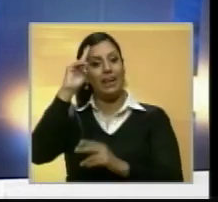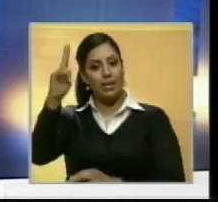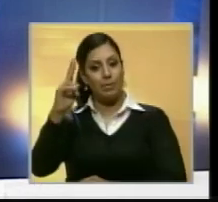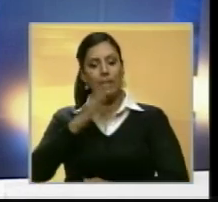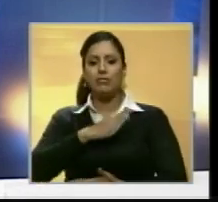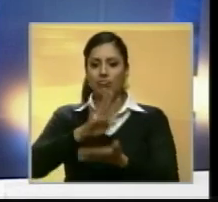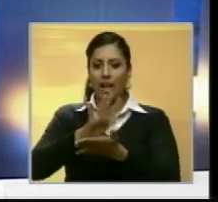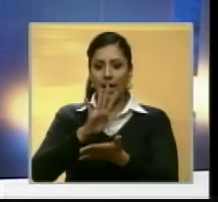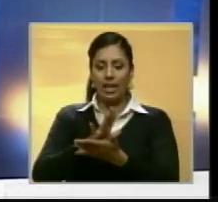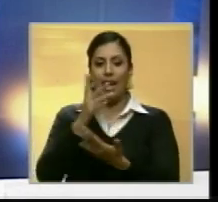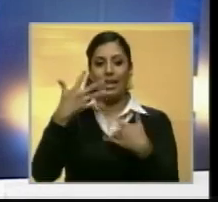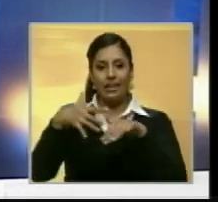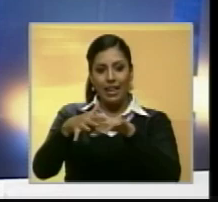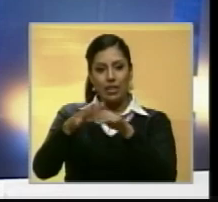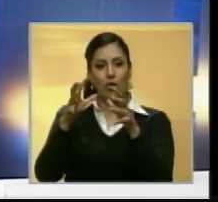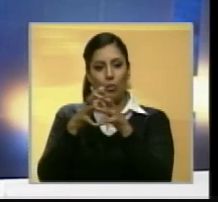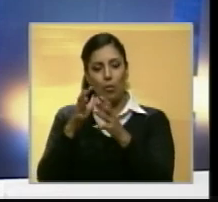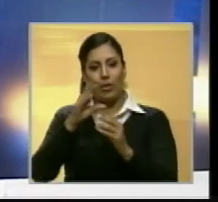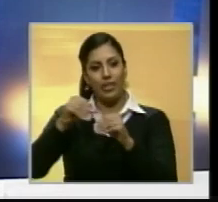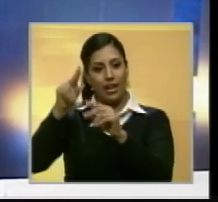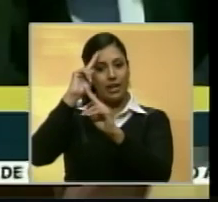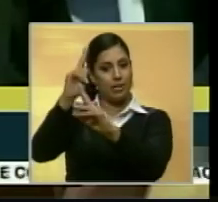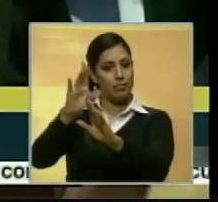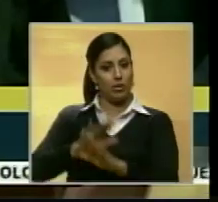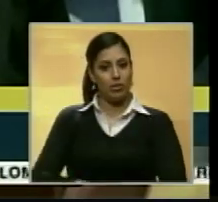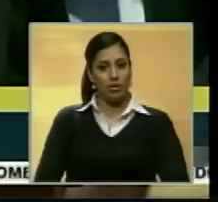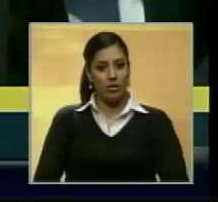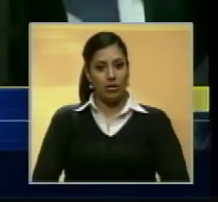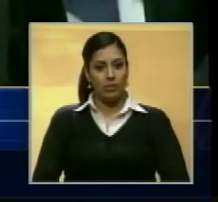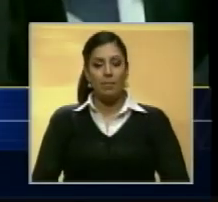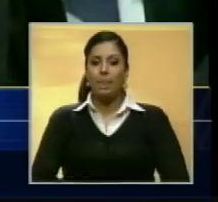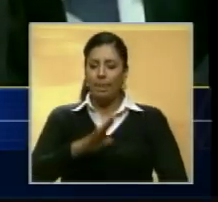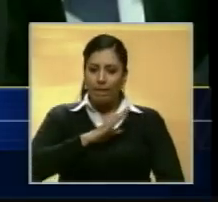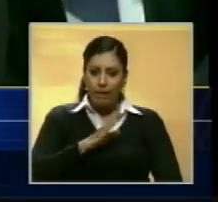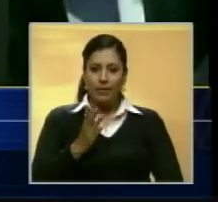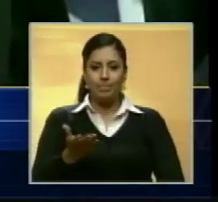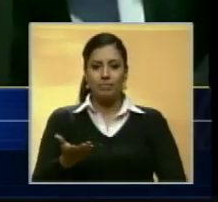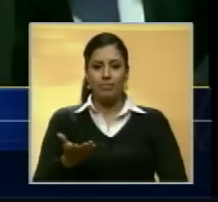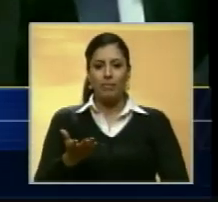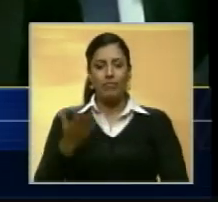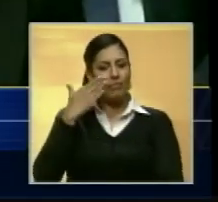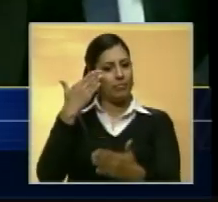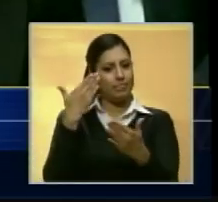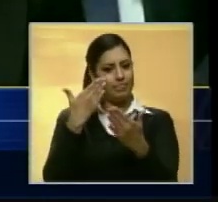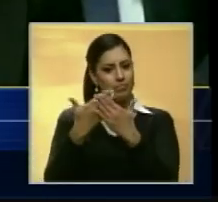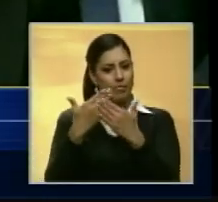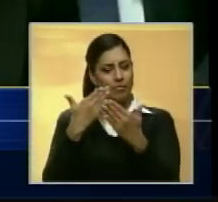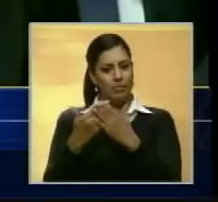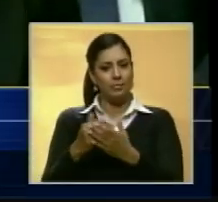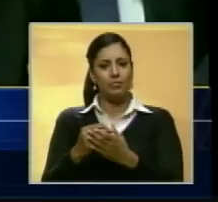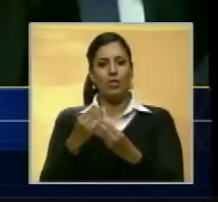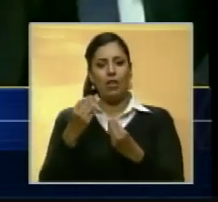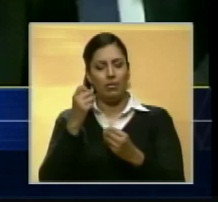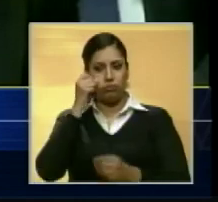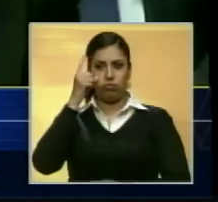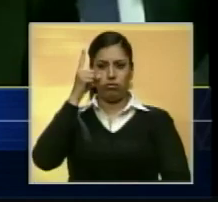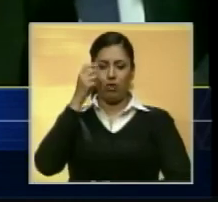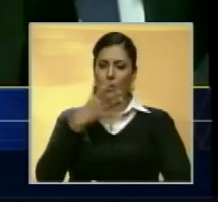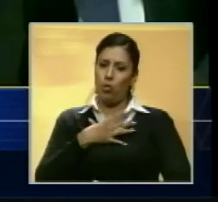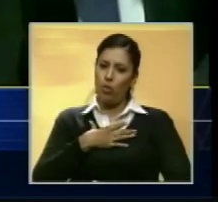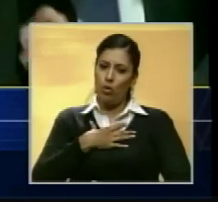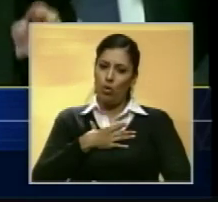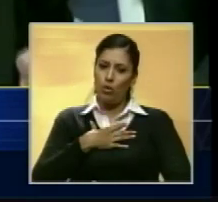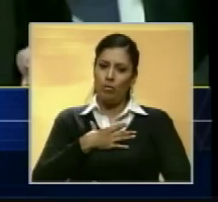su soberanía e integridad territorial. Tuvimos que ser testigos con asombro y con